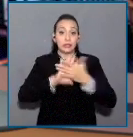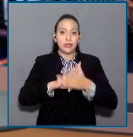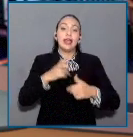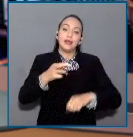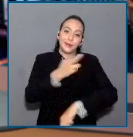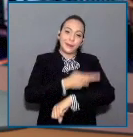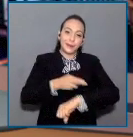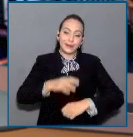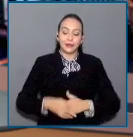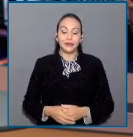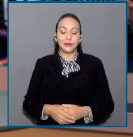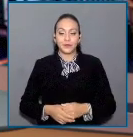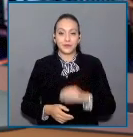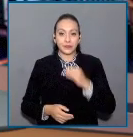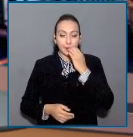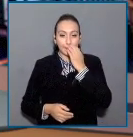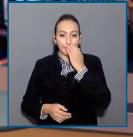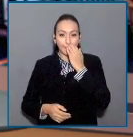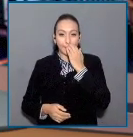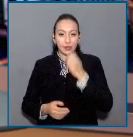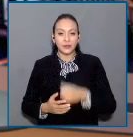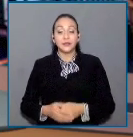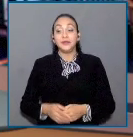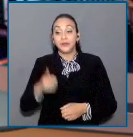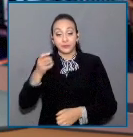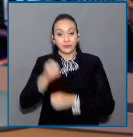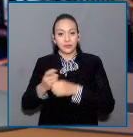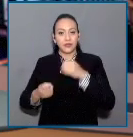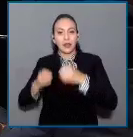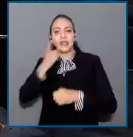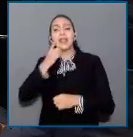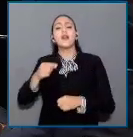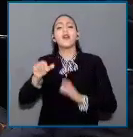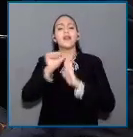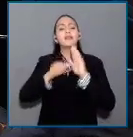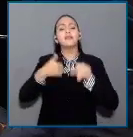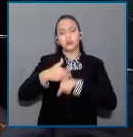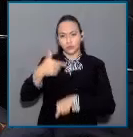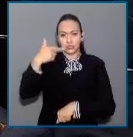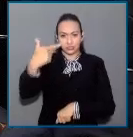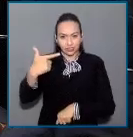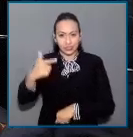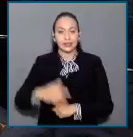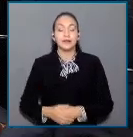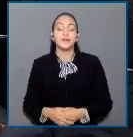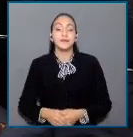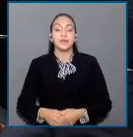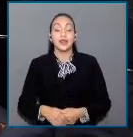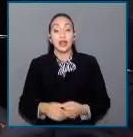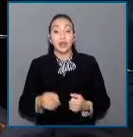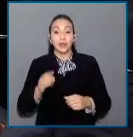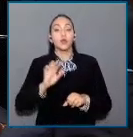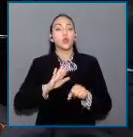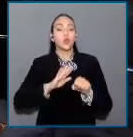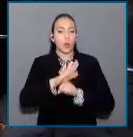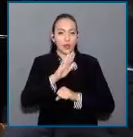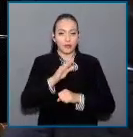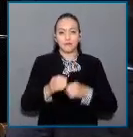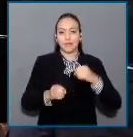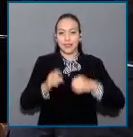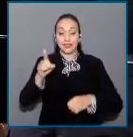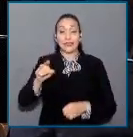La primera sala de la Corte determinó que el artículo 7 del Acuerdo General del Pleno del Tribunal Superior de Justicia de